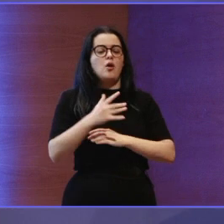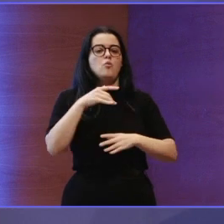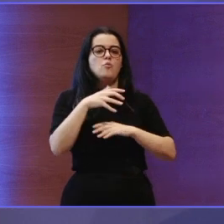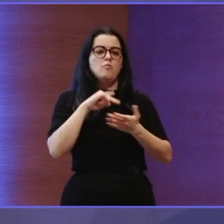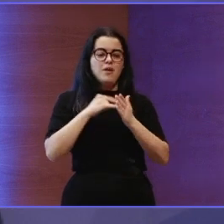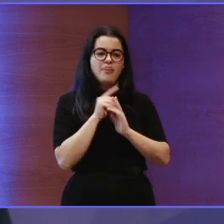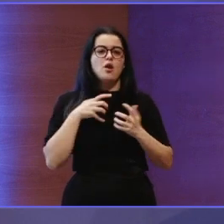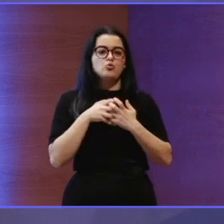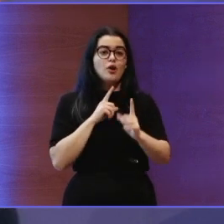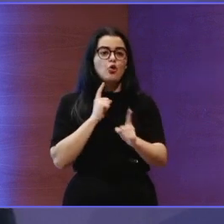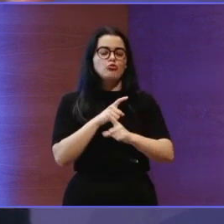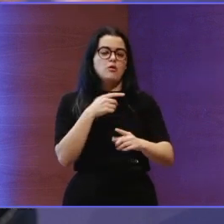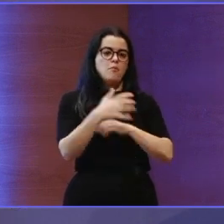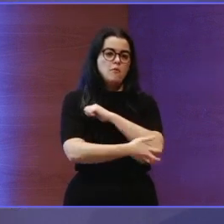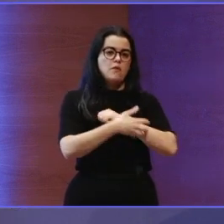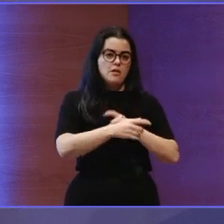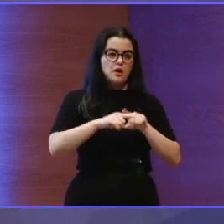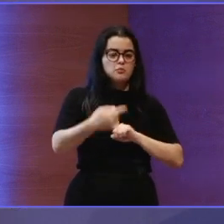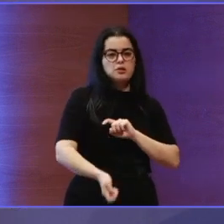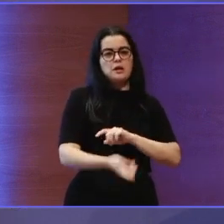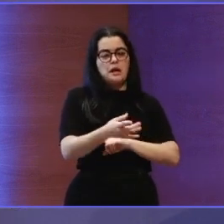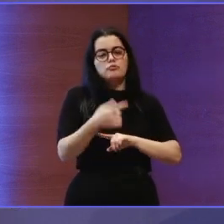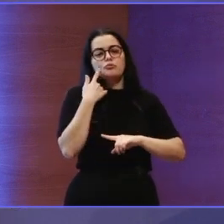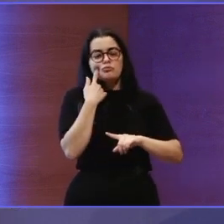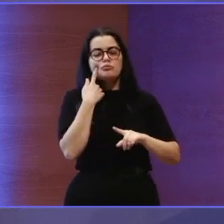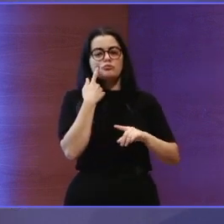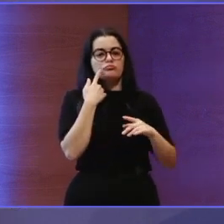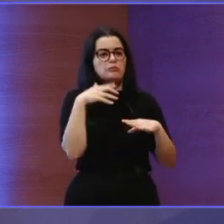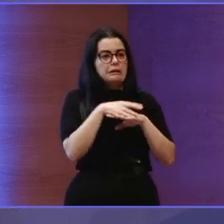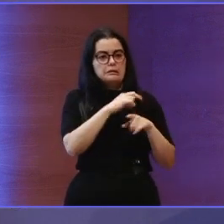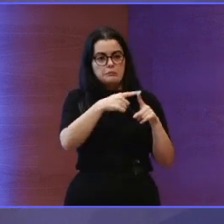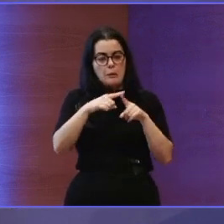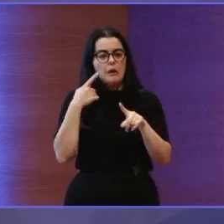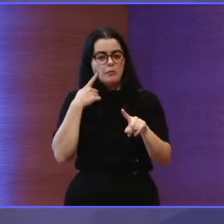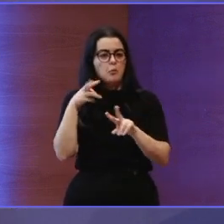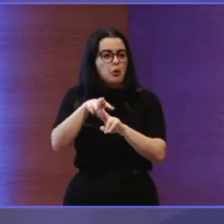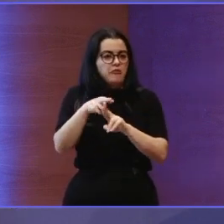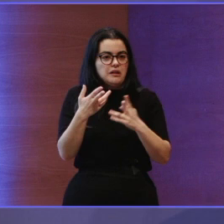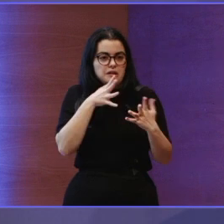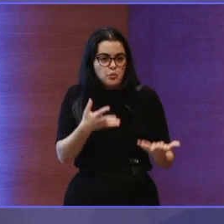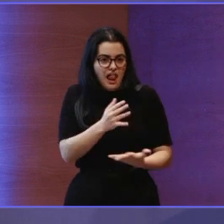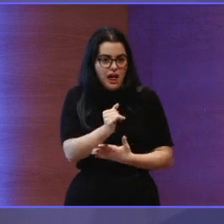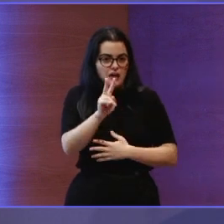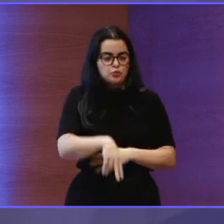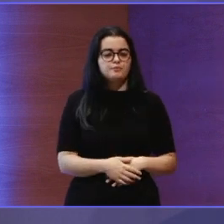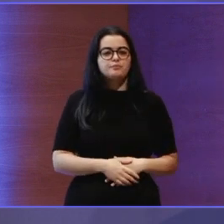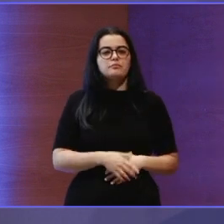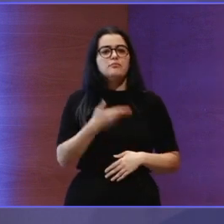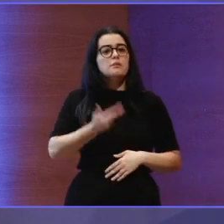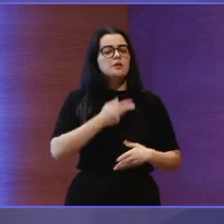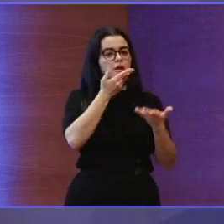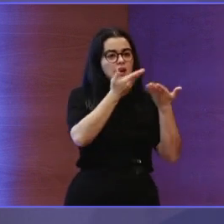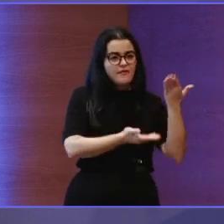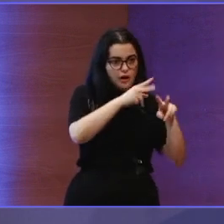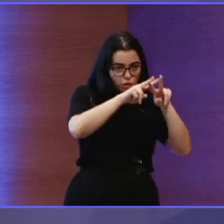contra la pobreza y que haya después una renta lo que hoy entendemos como RG Entonces lo primero que diría es que tenemos que haar de evaluación pero que no nos tenemos que olvidar